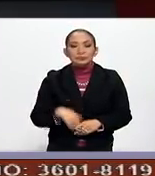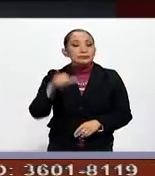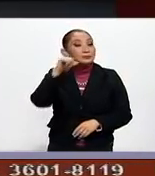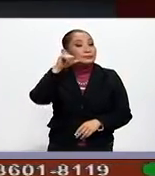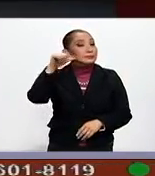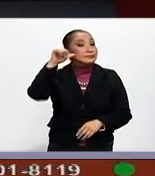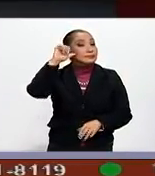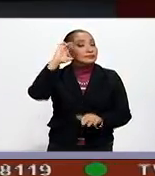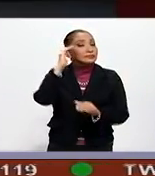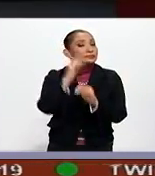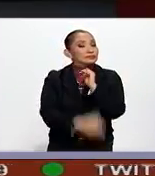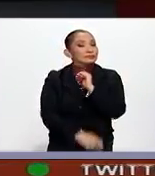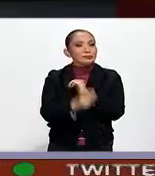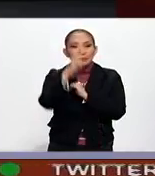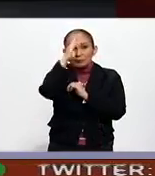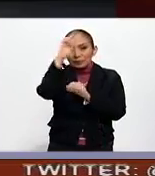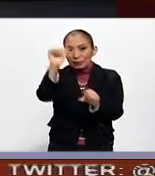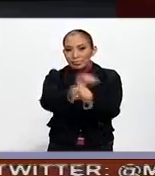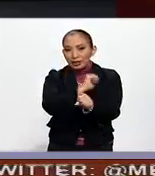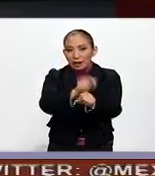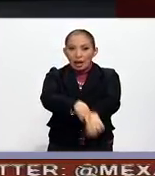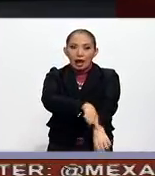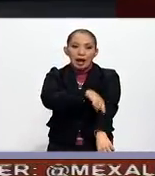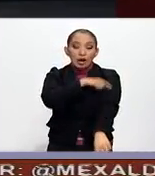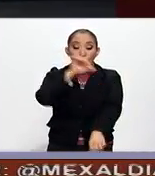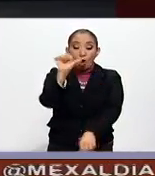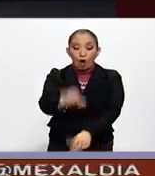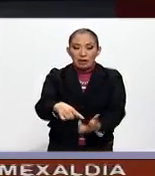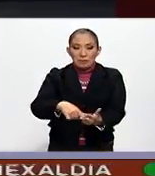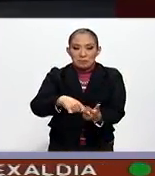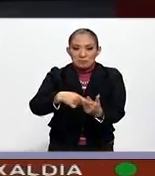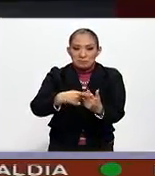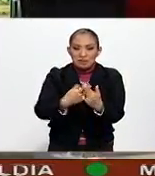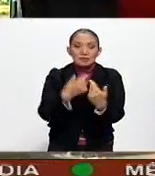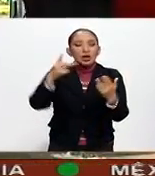Ayer terminó el Hoy No Circula ampliado. A partir de hoy